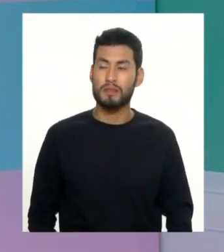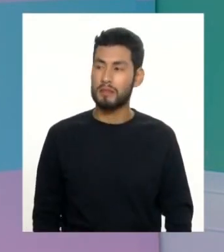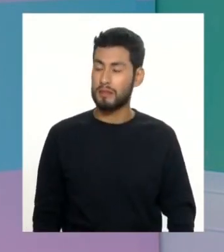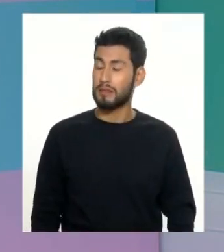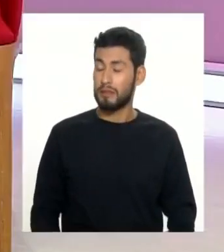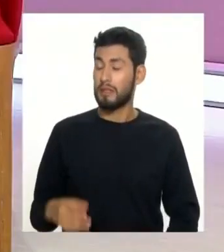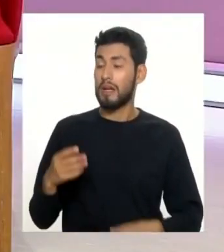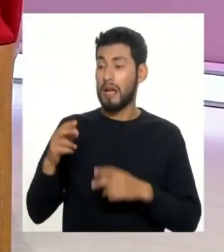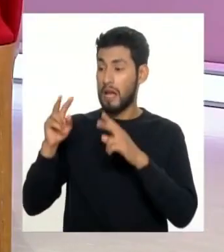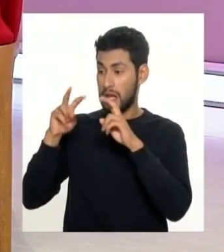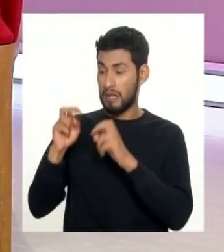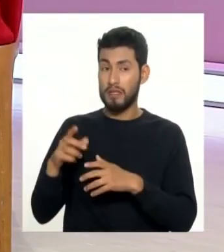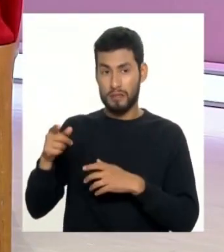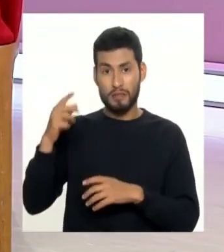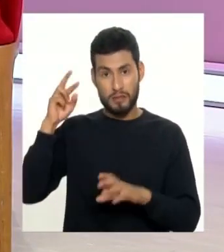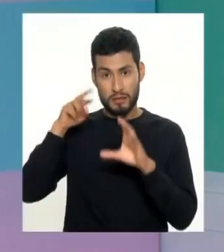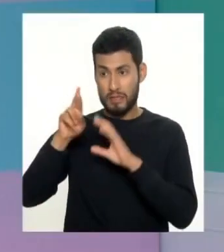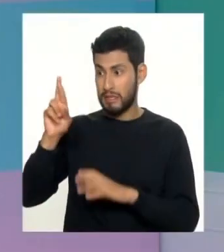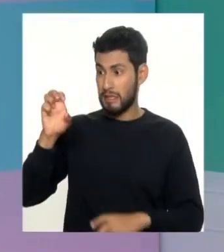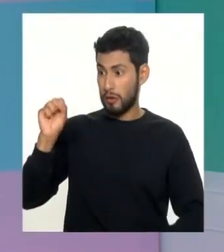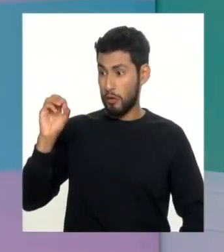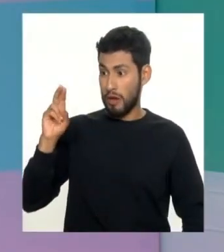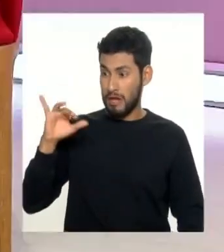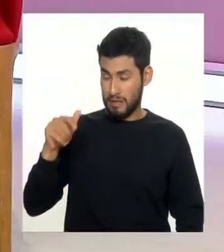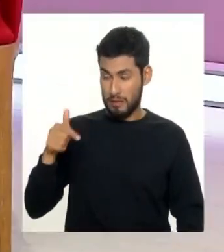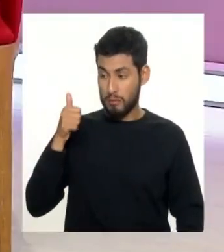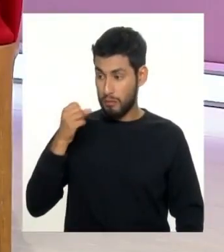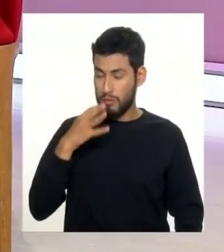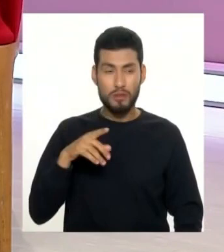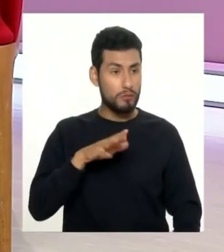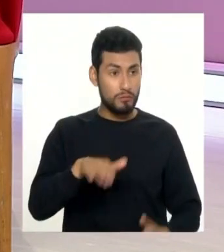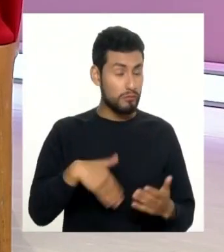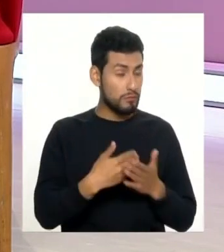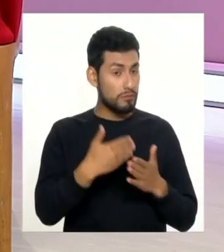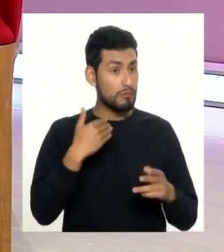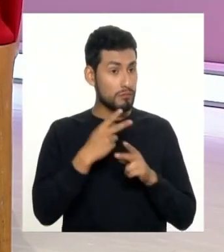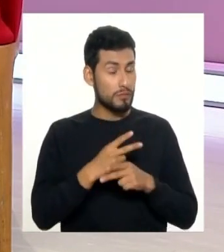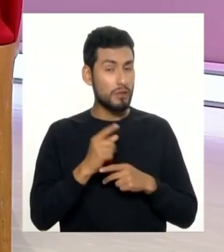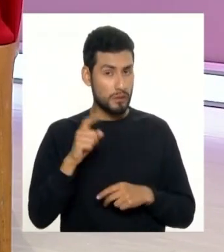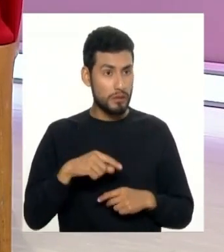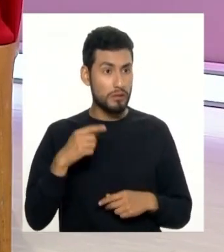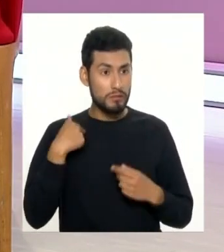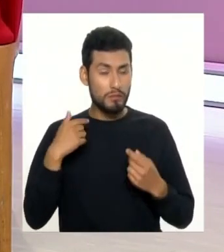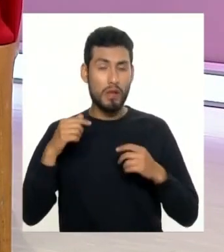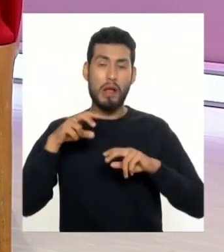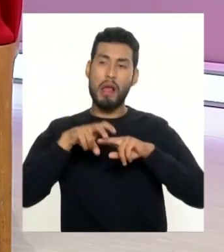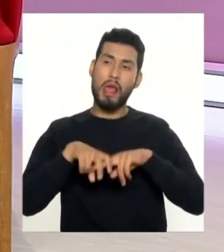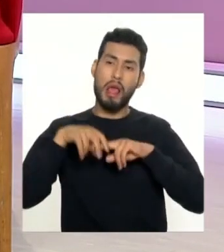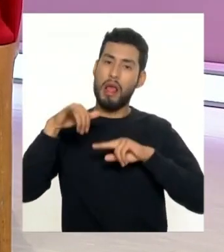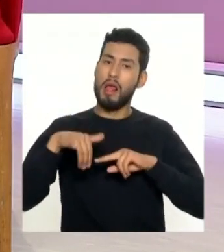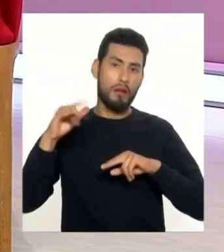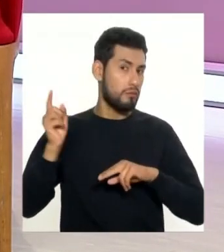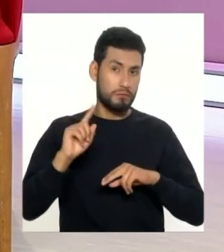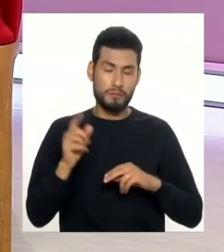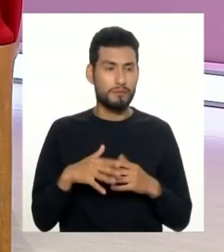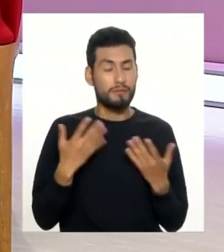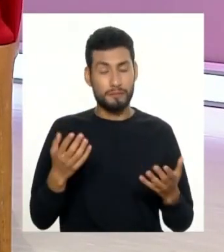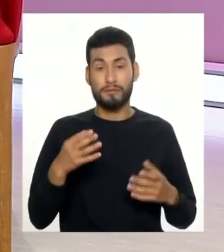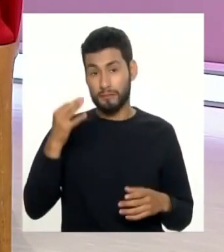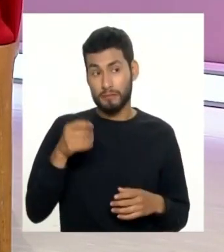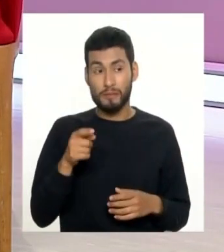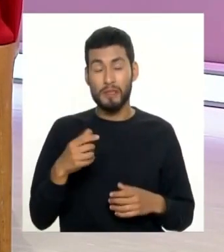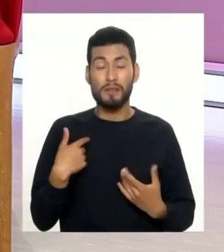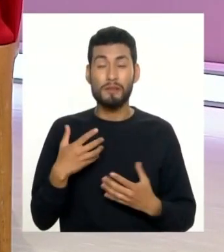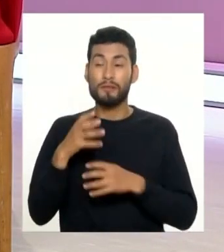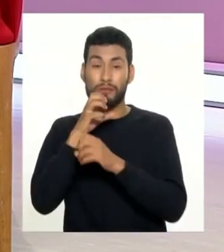examen sería que hemos aprendido la resonancia. La resonancia. No, y todo lo preventivo tiene que ser luchar contra el sedentarismo, porque realmente, claro, si bien esto, la